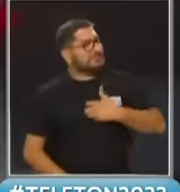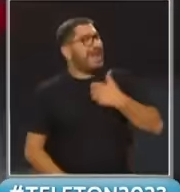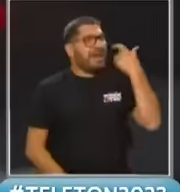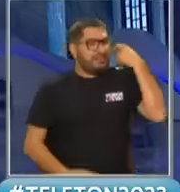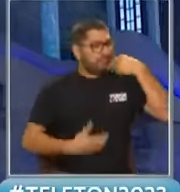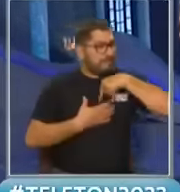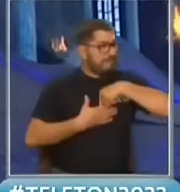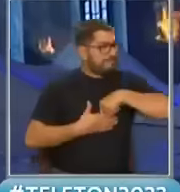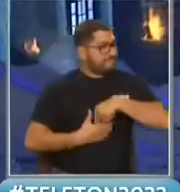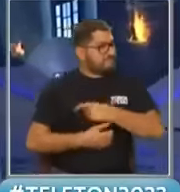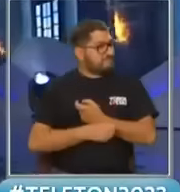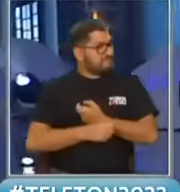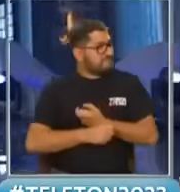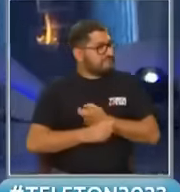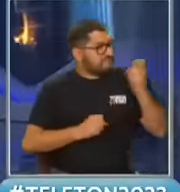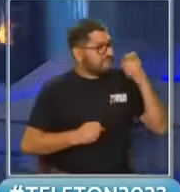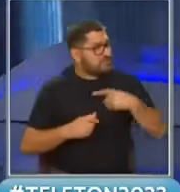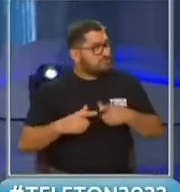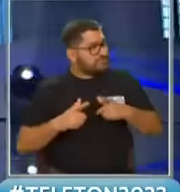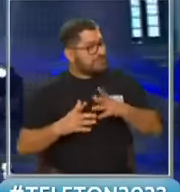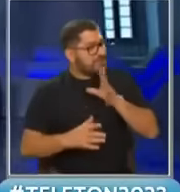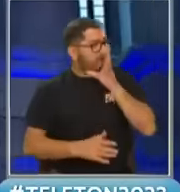¡Chamo! Y de repente...